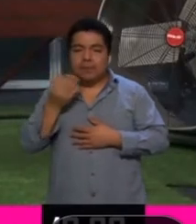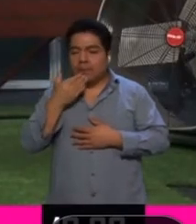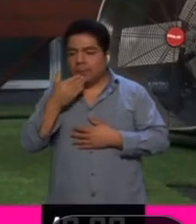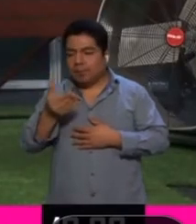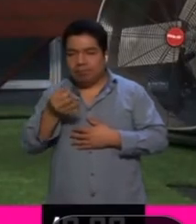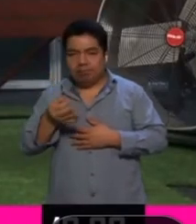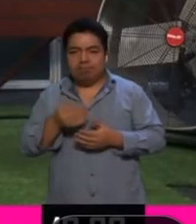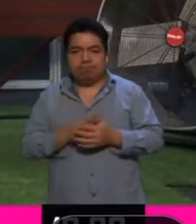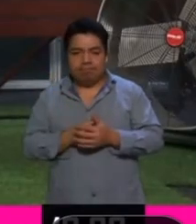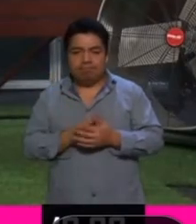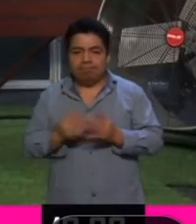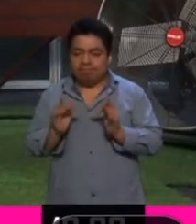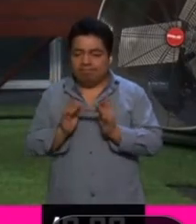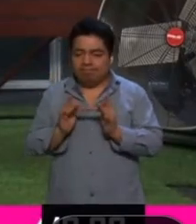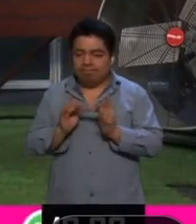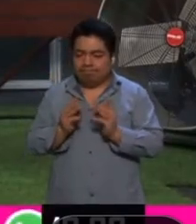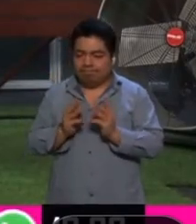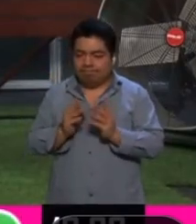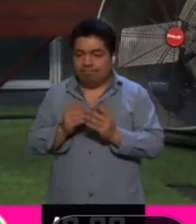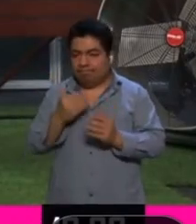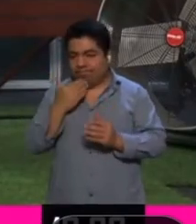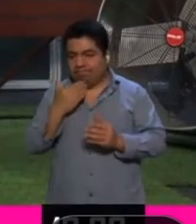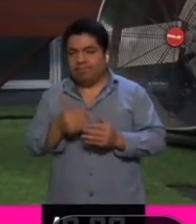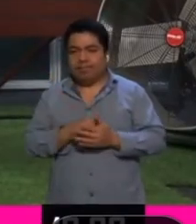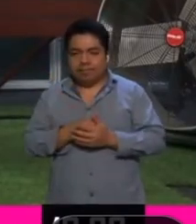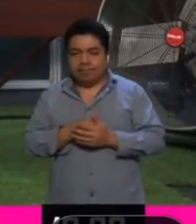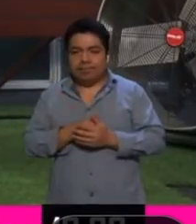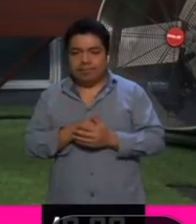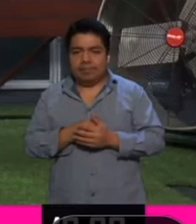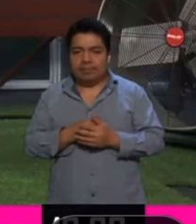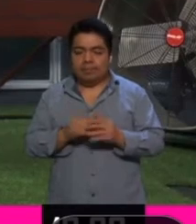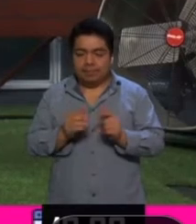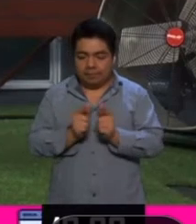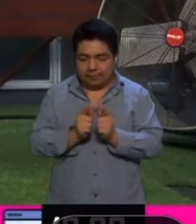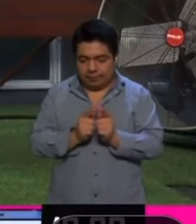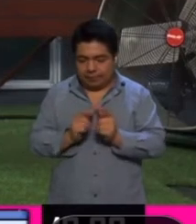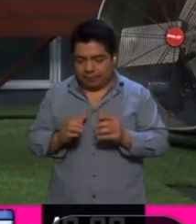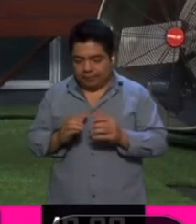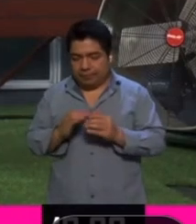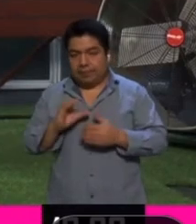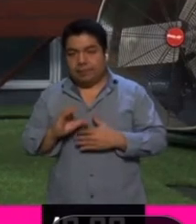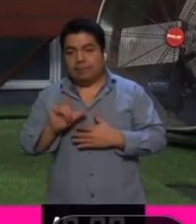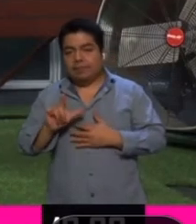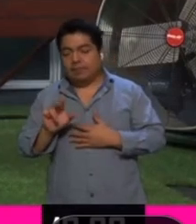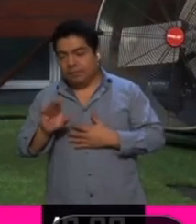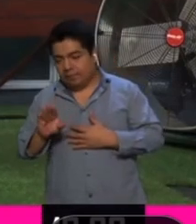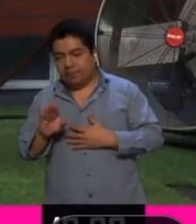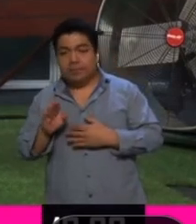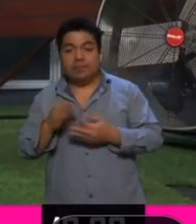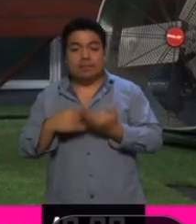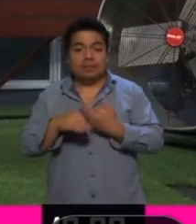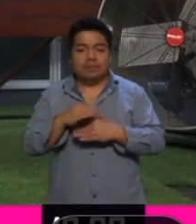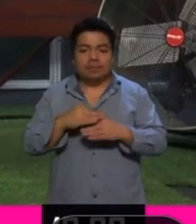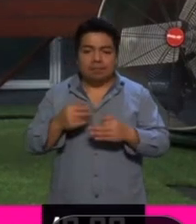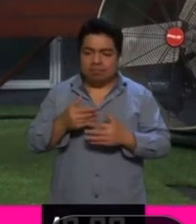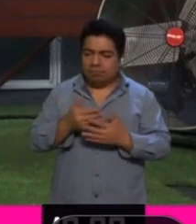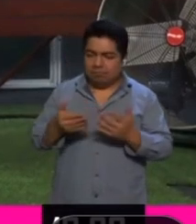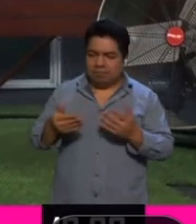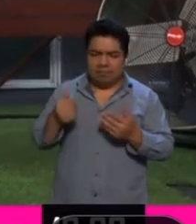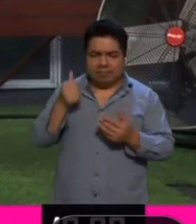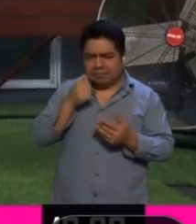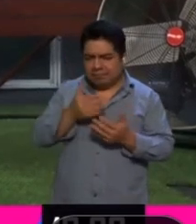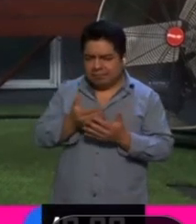Capital porque se comunican entre ellos, ya tienen hasta su club. Sí, todo con todos los seguidores que les digo que son muy orgánicos,